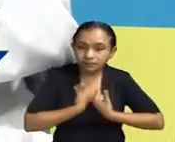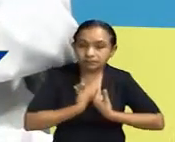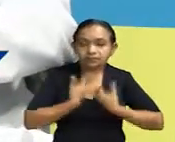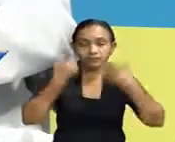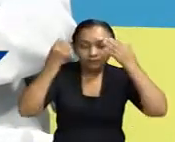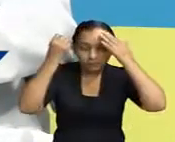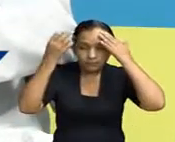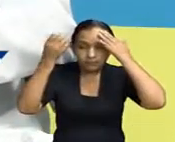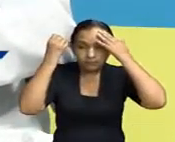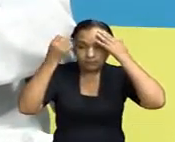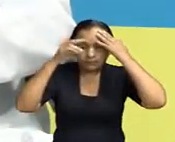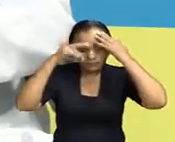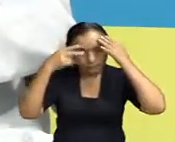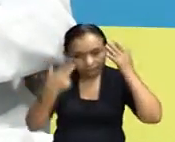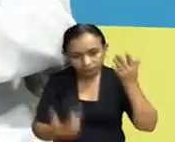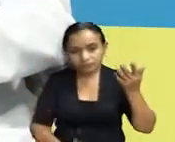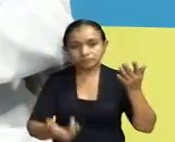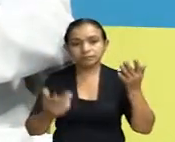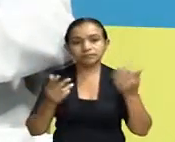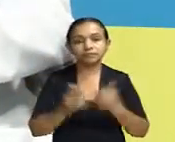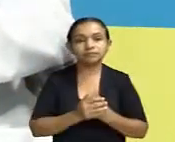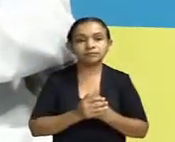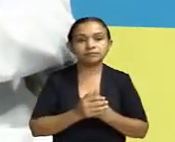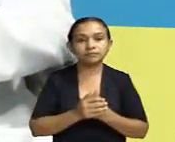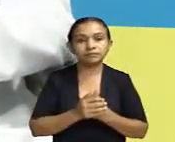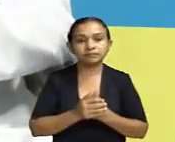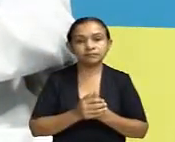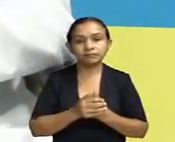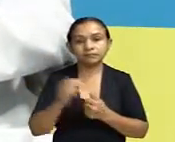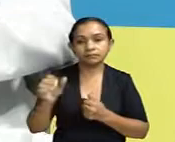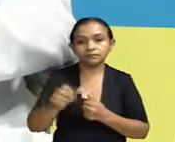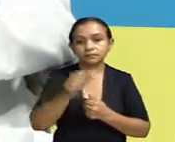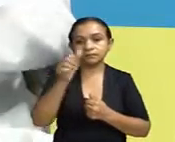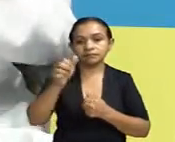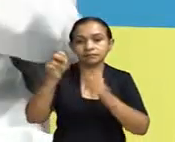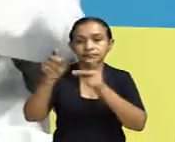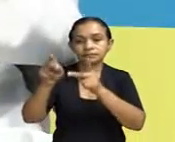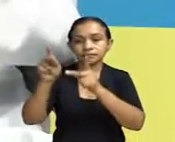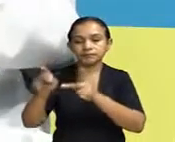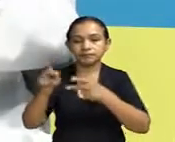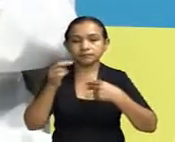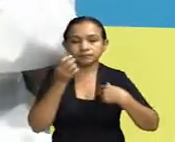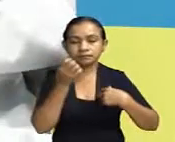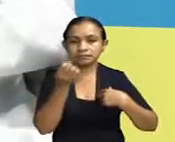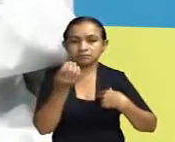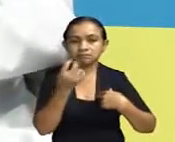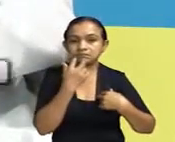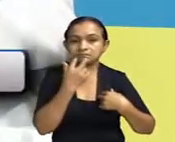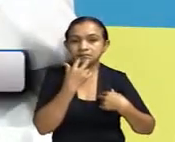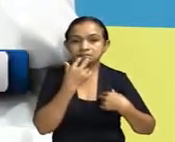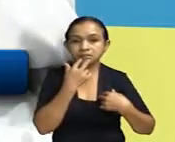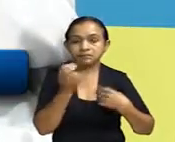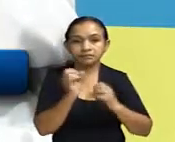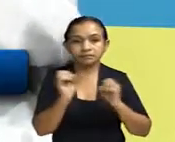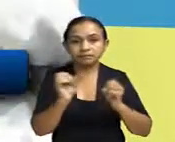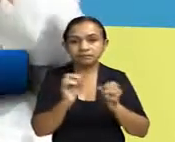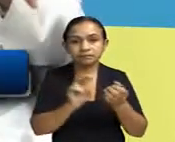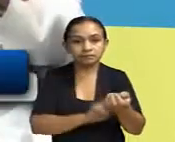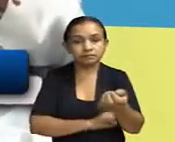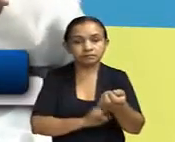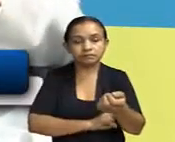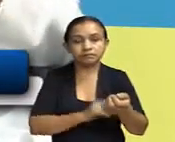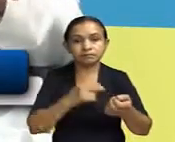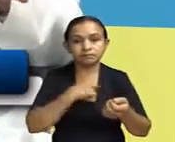cefalea, desvanecimiento. Y un tercio de personas no tienen el dolor típico, sobre todo en los diabéticos. Lo único